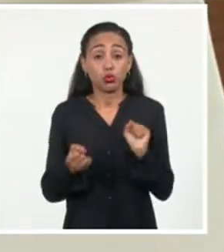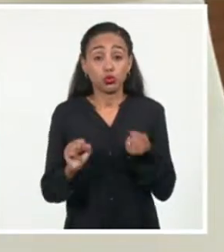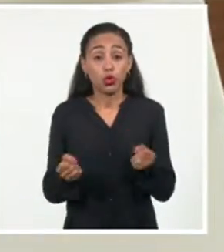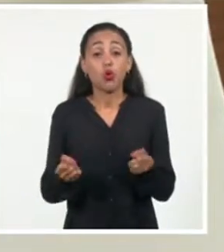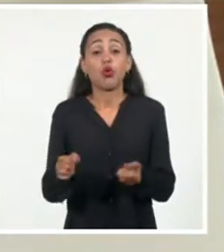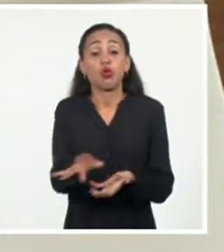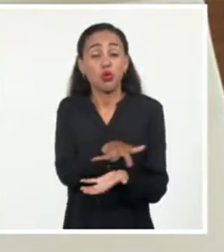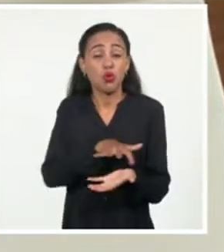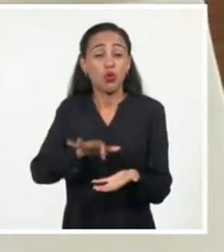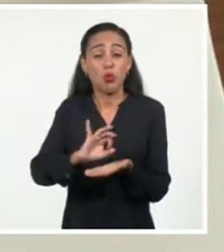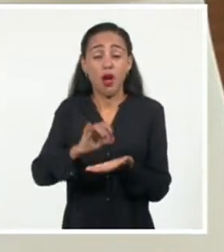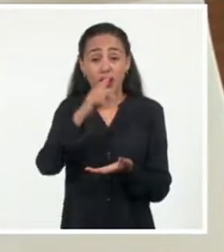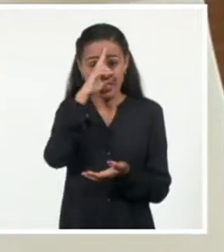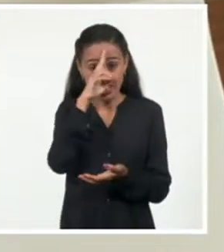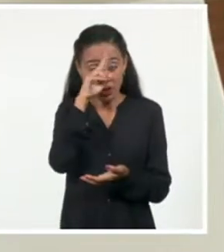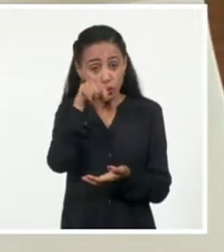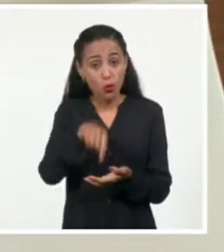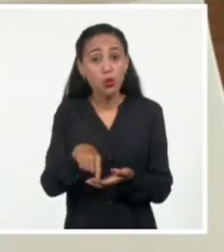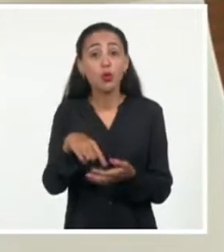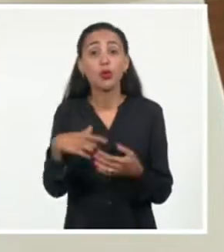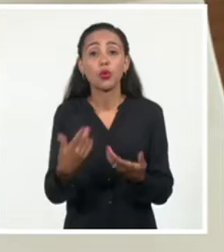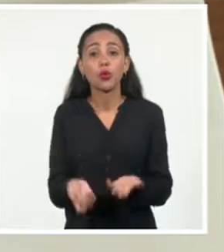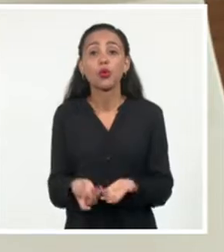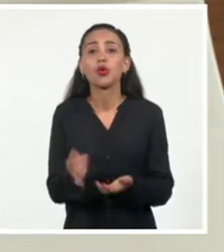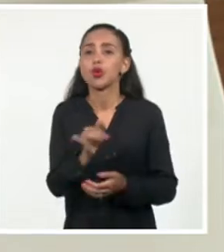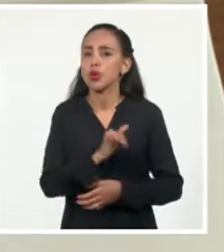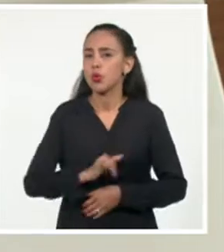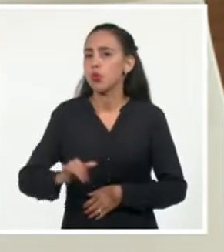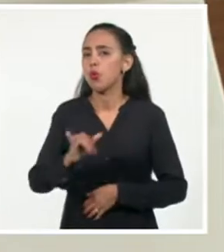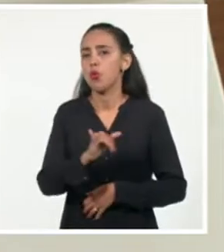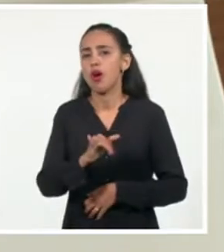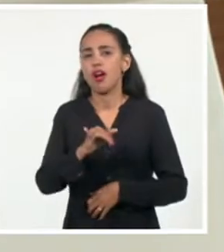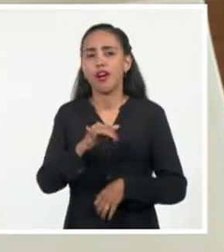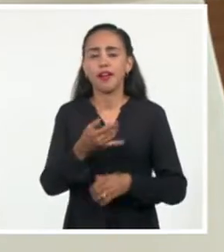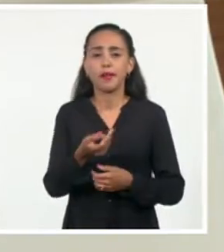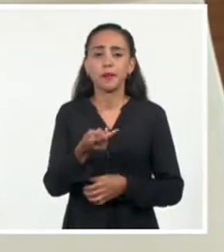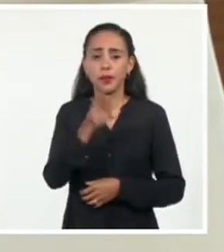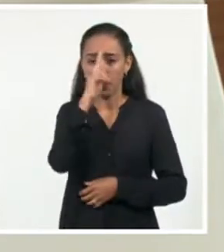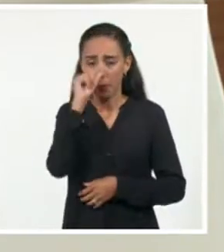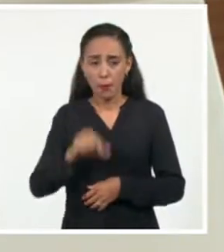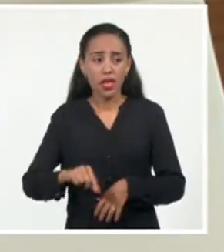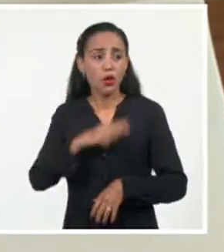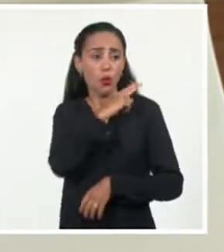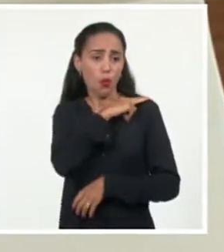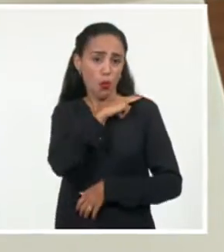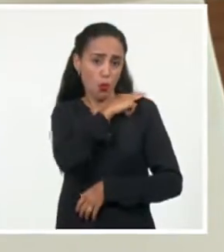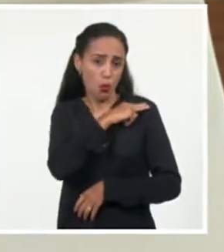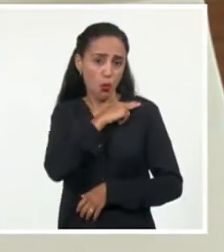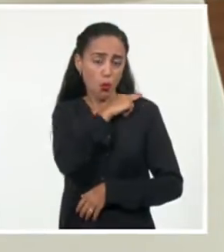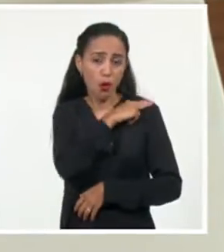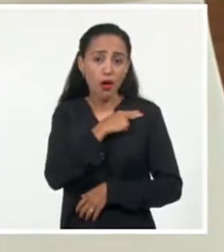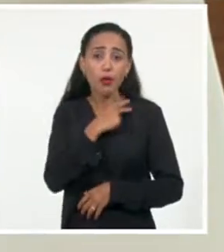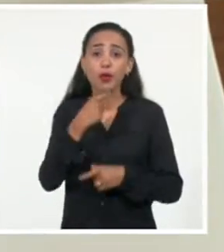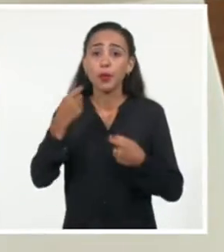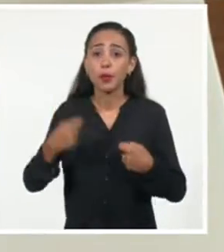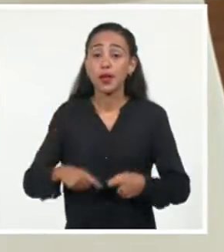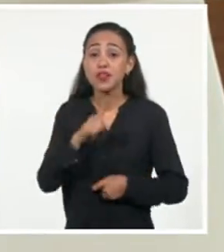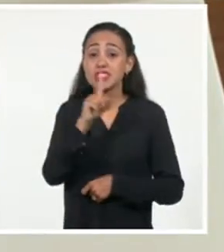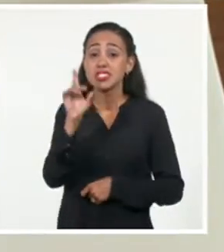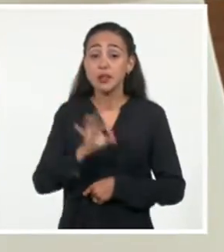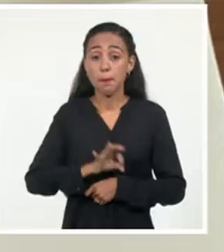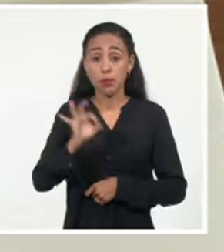salud, integrados por los epidemiólogos, por los cuadros, los supervisores. Hay que asegurar la certificación del